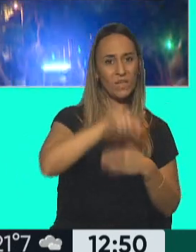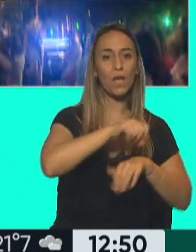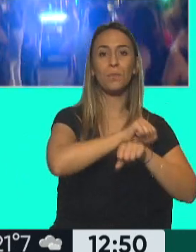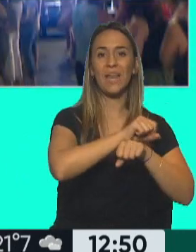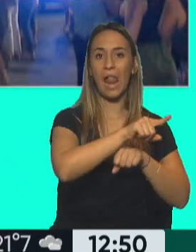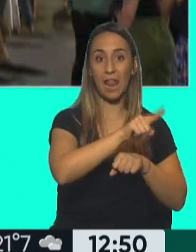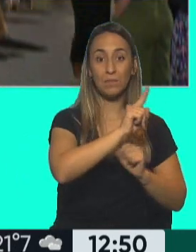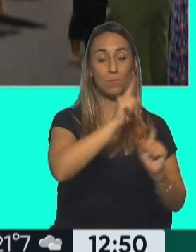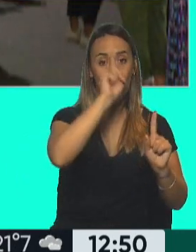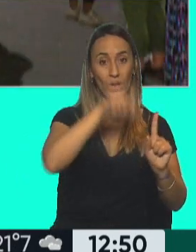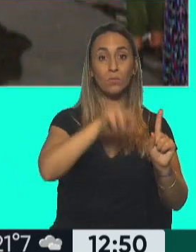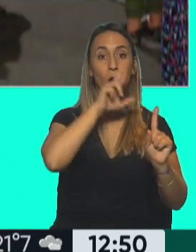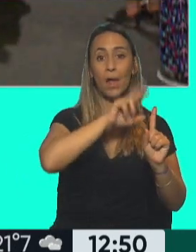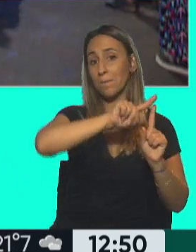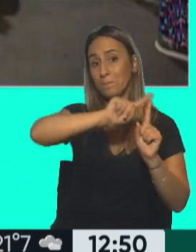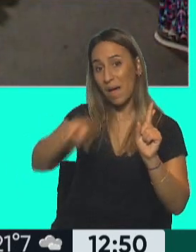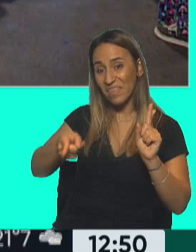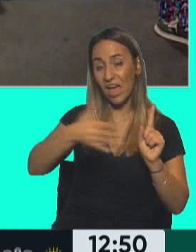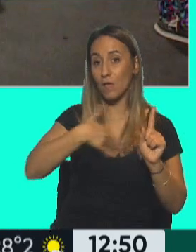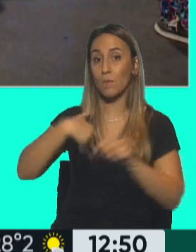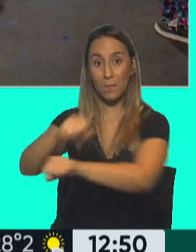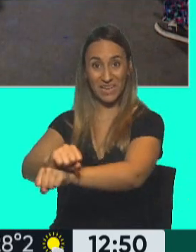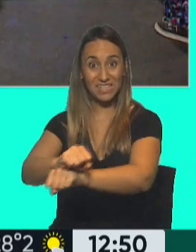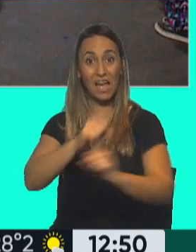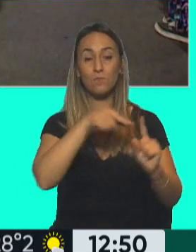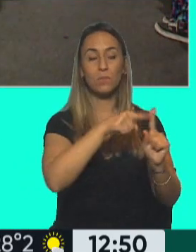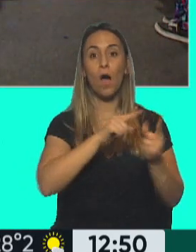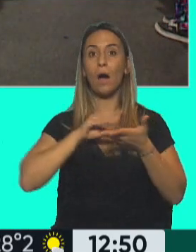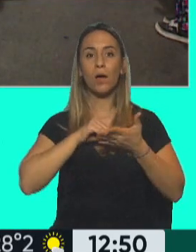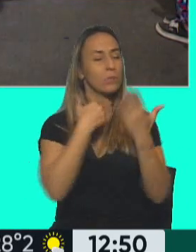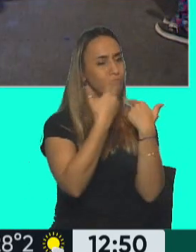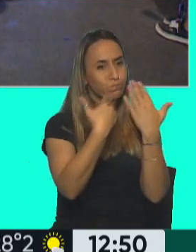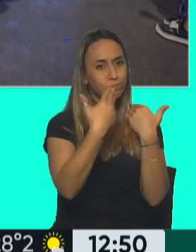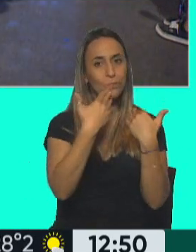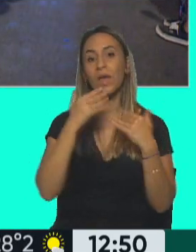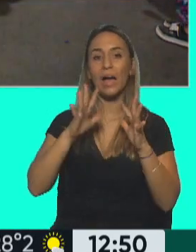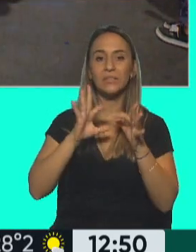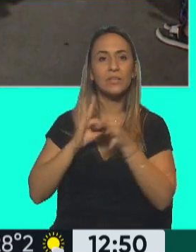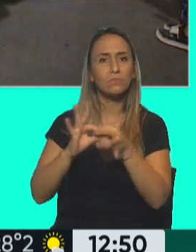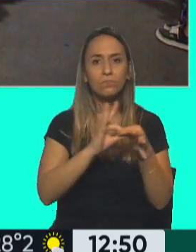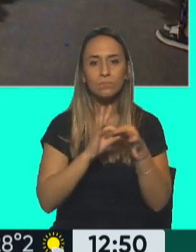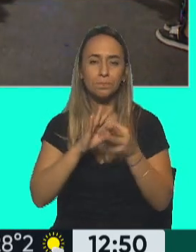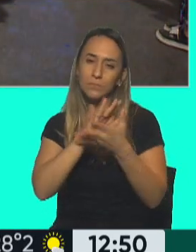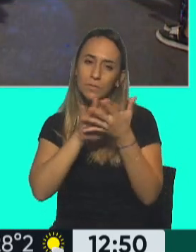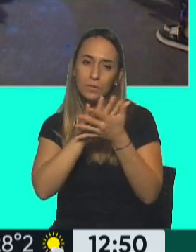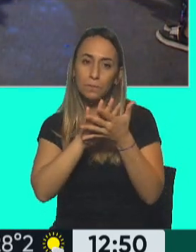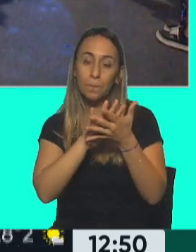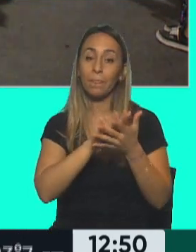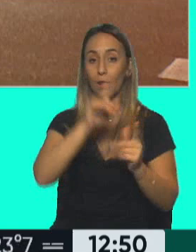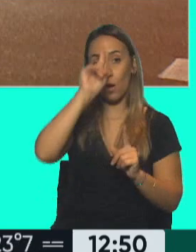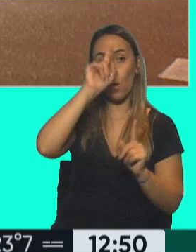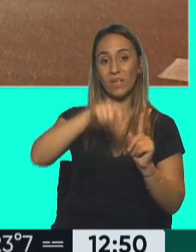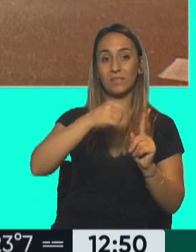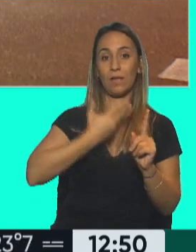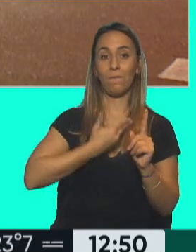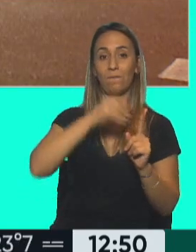que fue la que ordenó la detención de la mamá, y logramos que la jueza Flamini